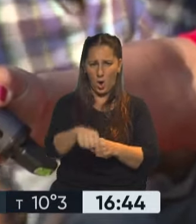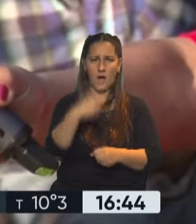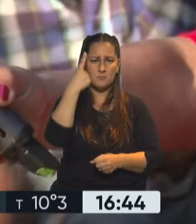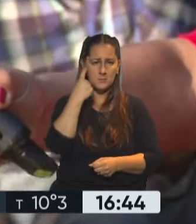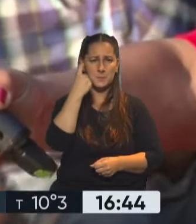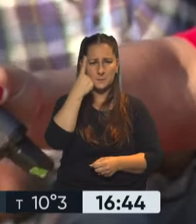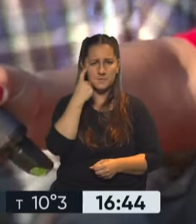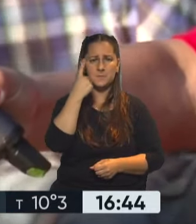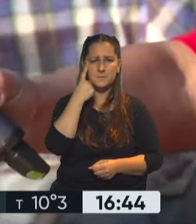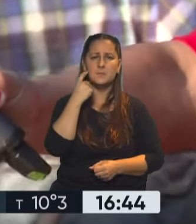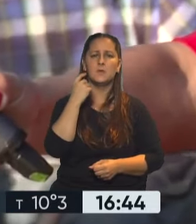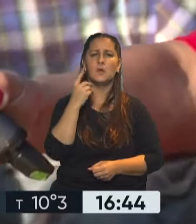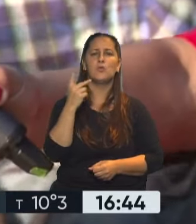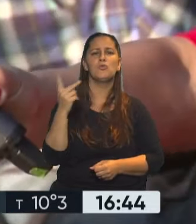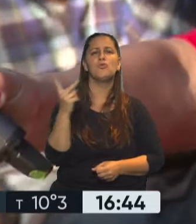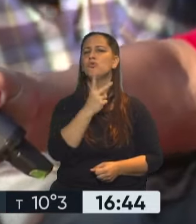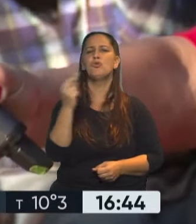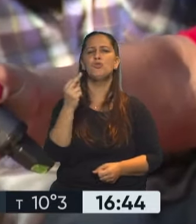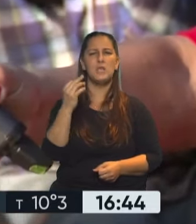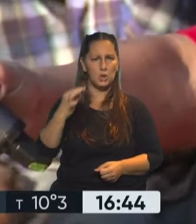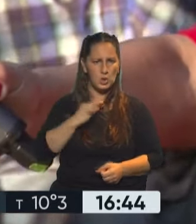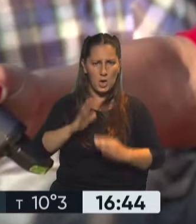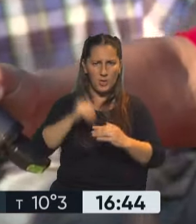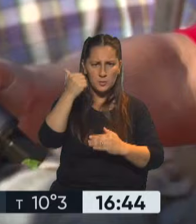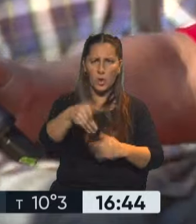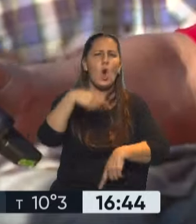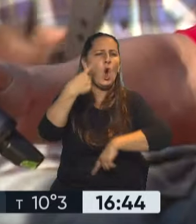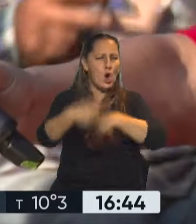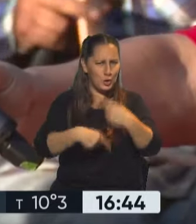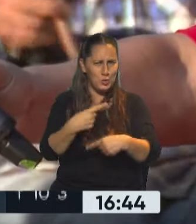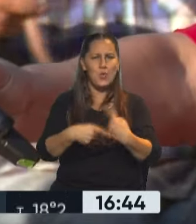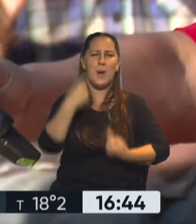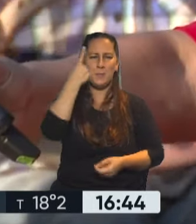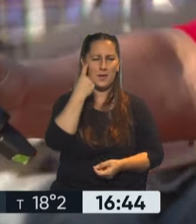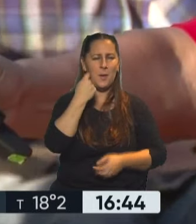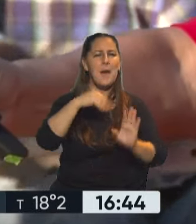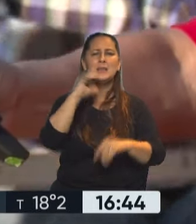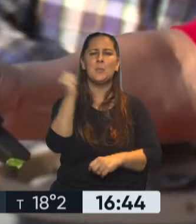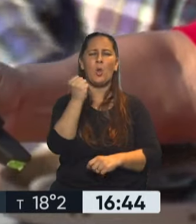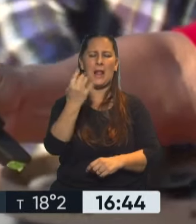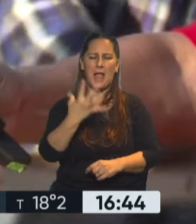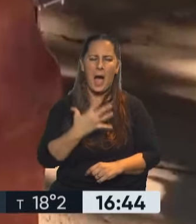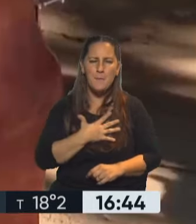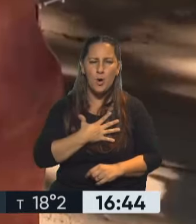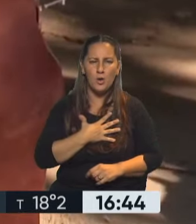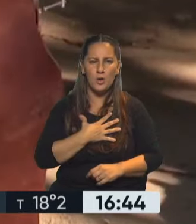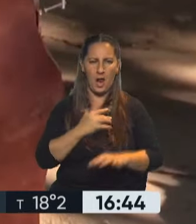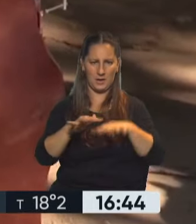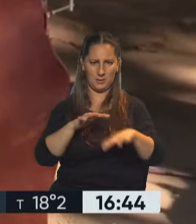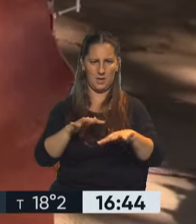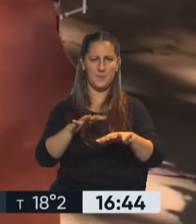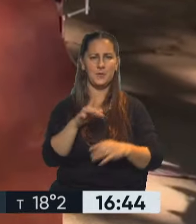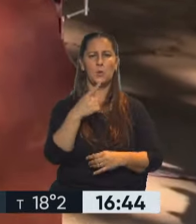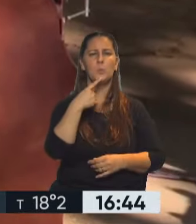aprendiendo. Hasta que puede tener 200 años y nunca termina de aprender las cosas. Pero lo importante es que le pongas amor a lo que haces. Claro. Indio, ahora